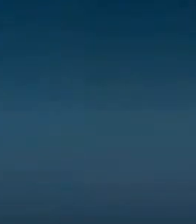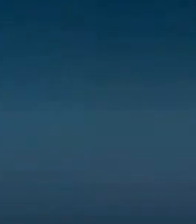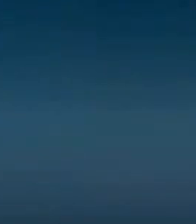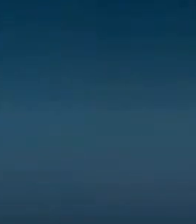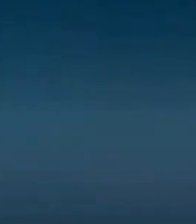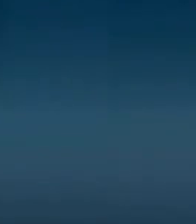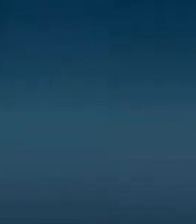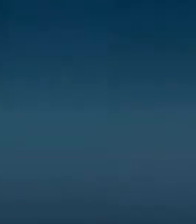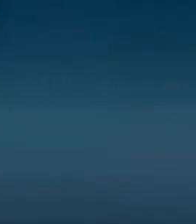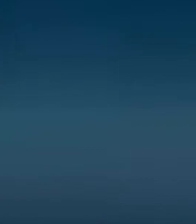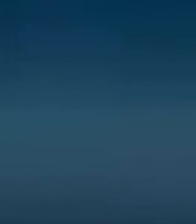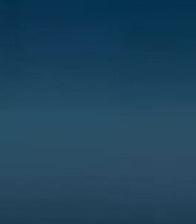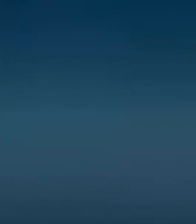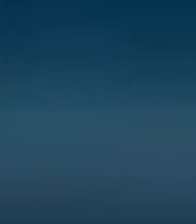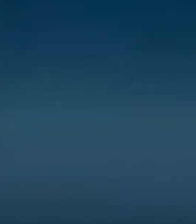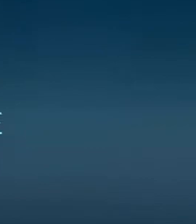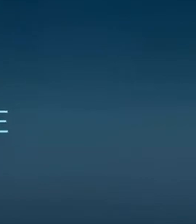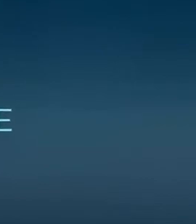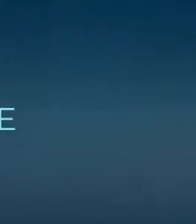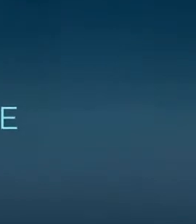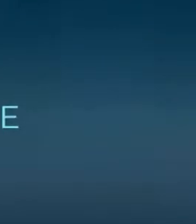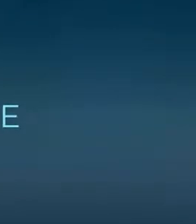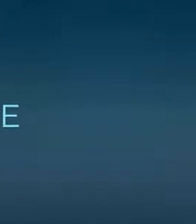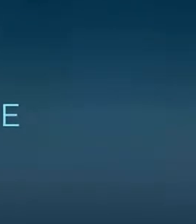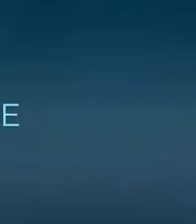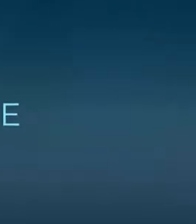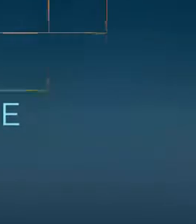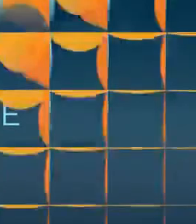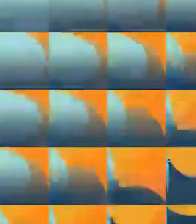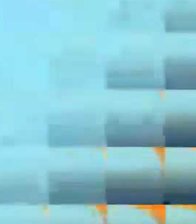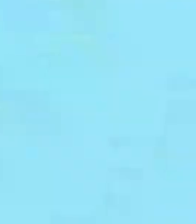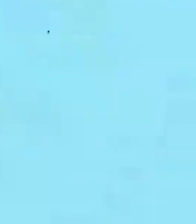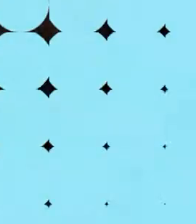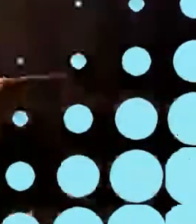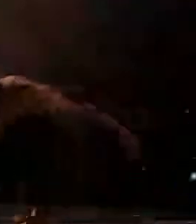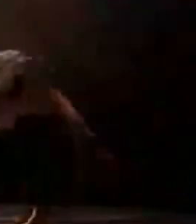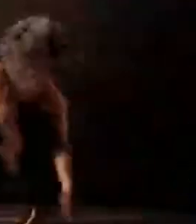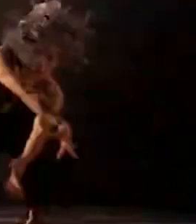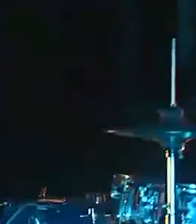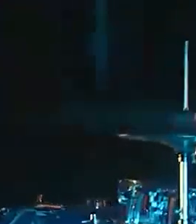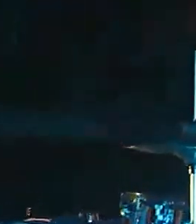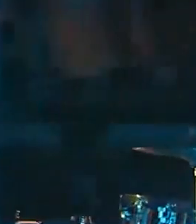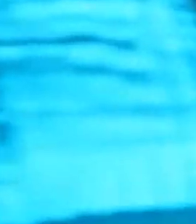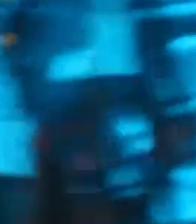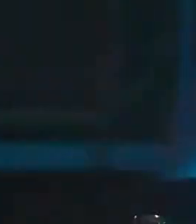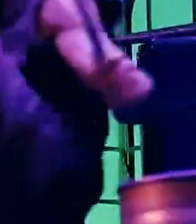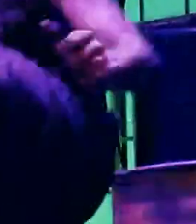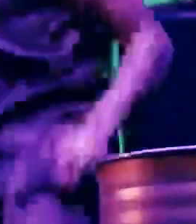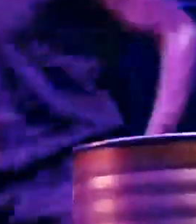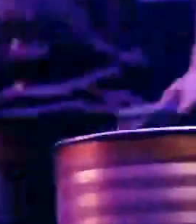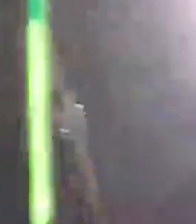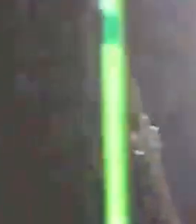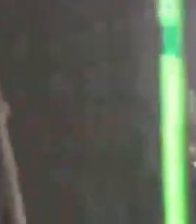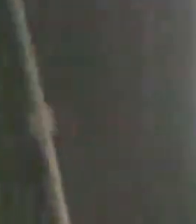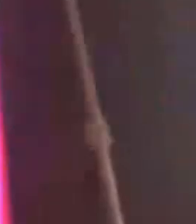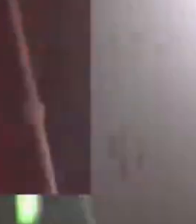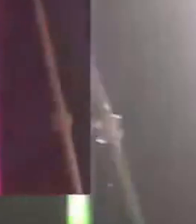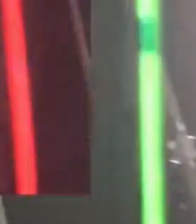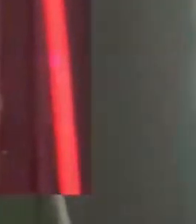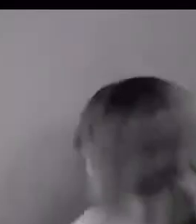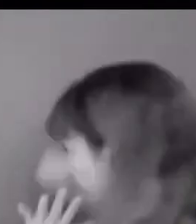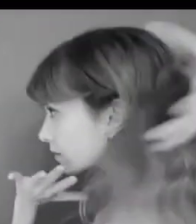Cervantino, edición 48. El espacio que nos une. Canal 14 te presenta lo mejor de un festival donde